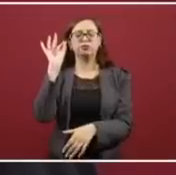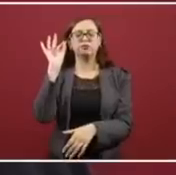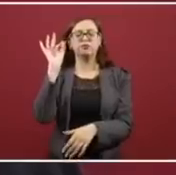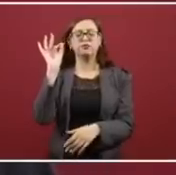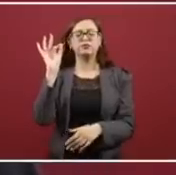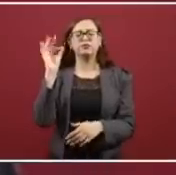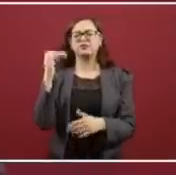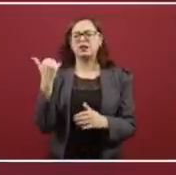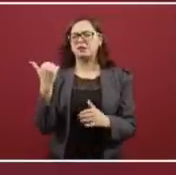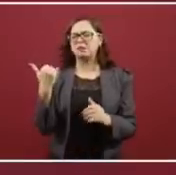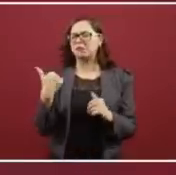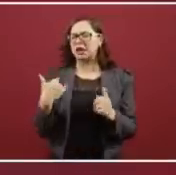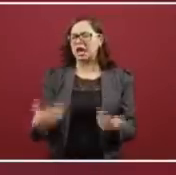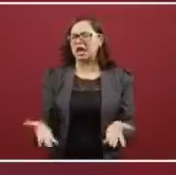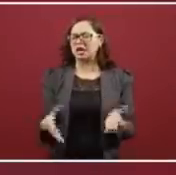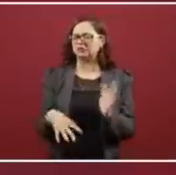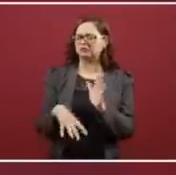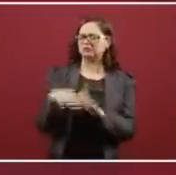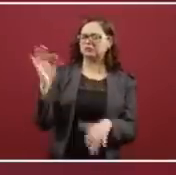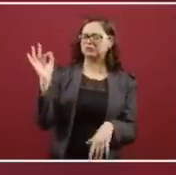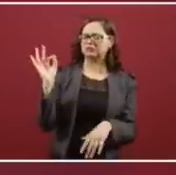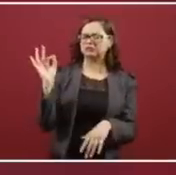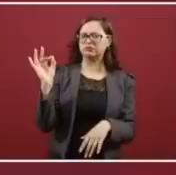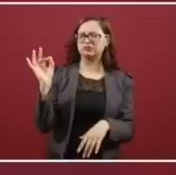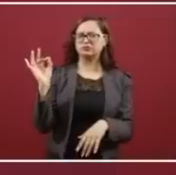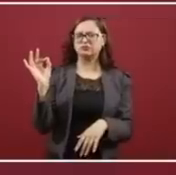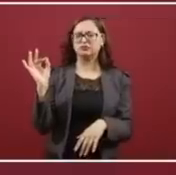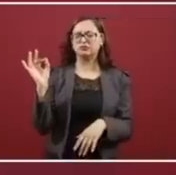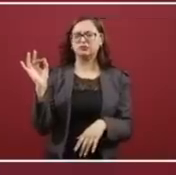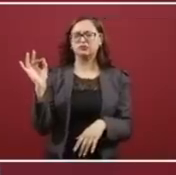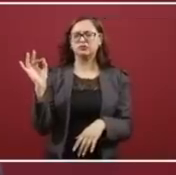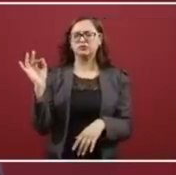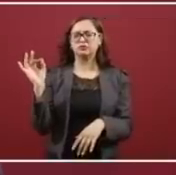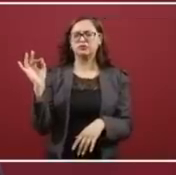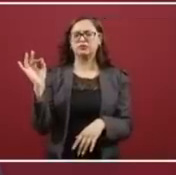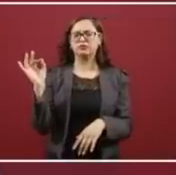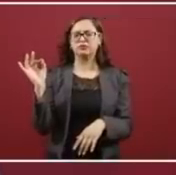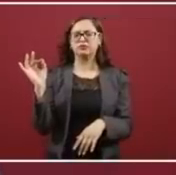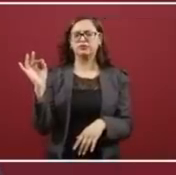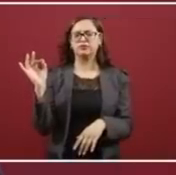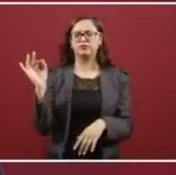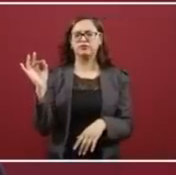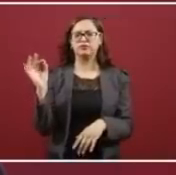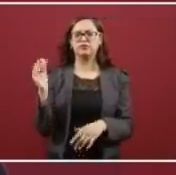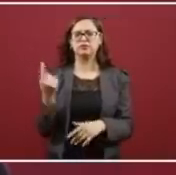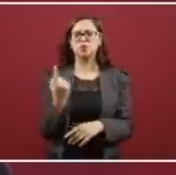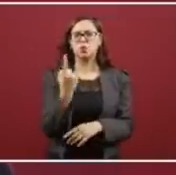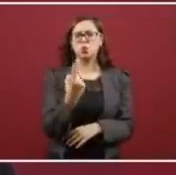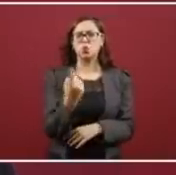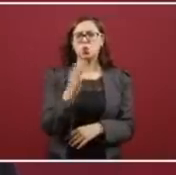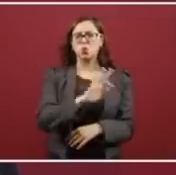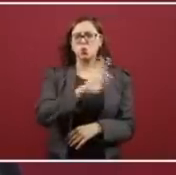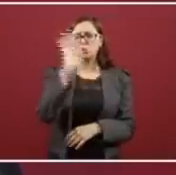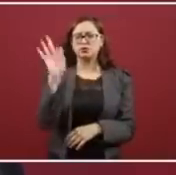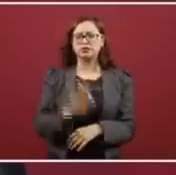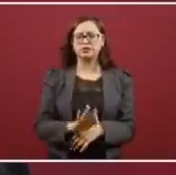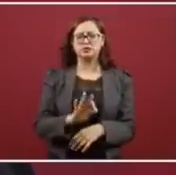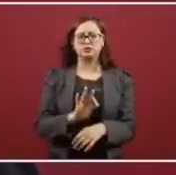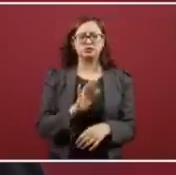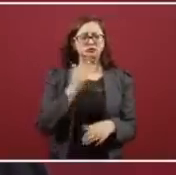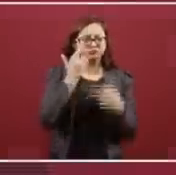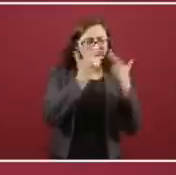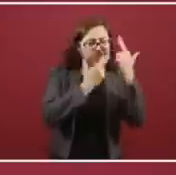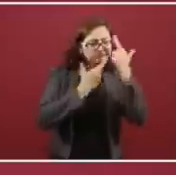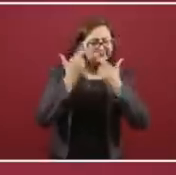para hacer una selección del uno por ciento es